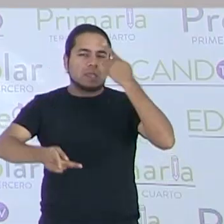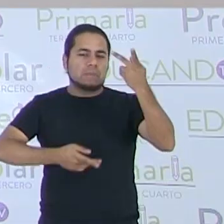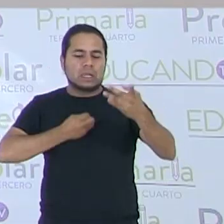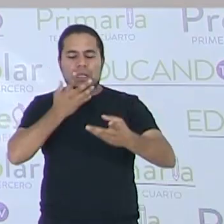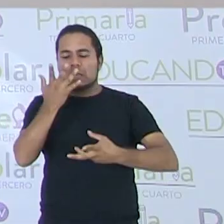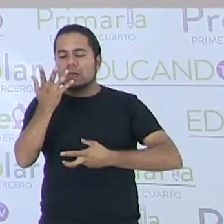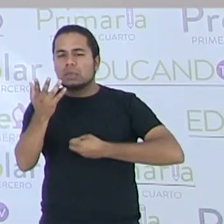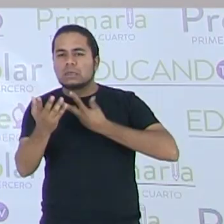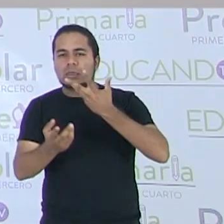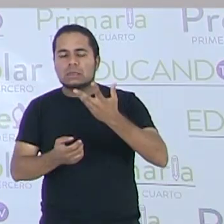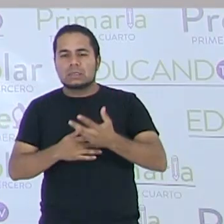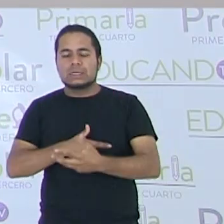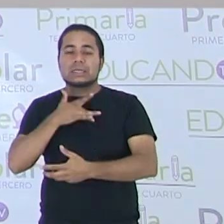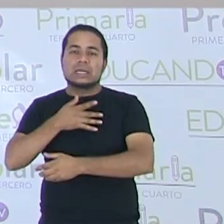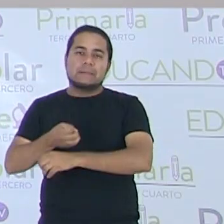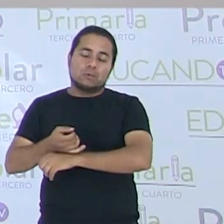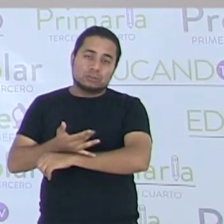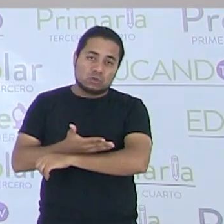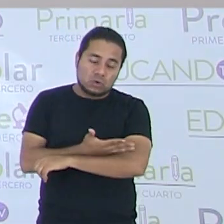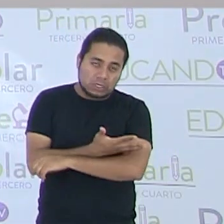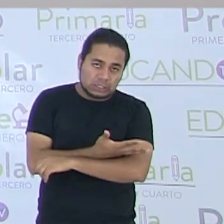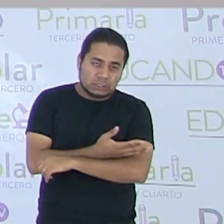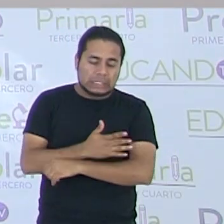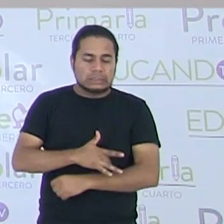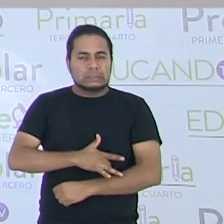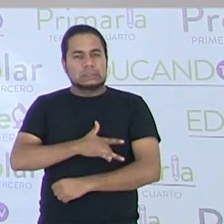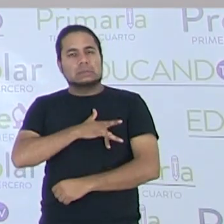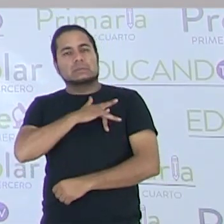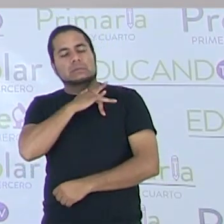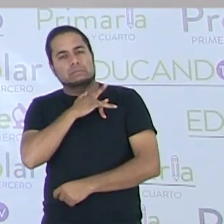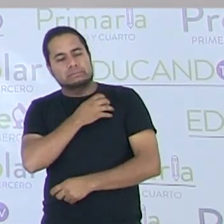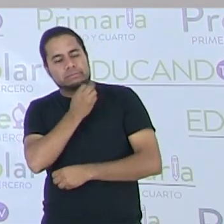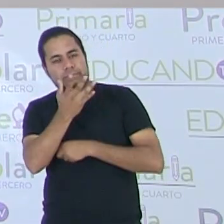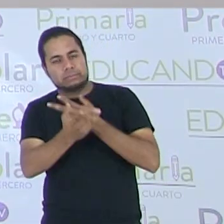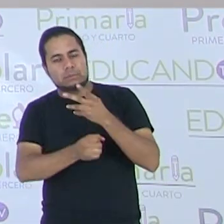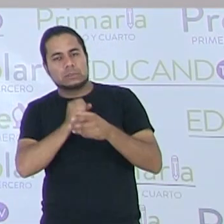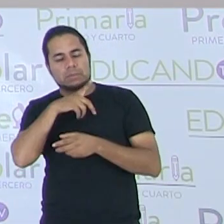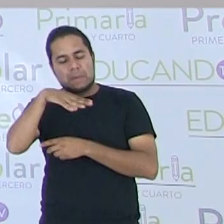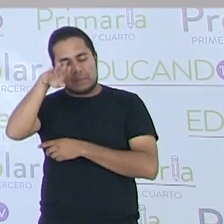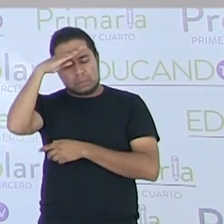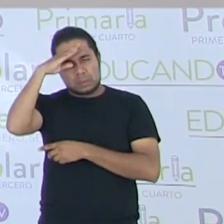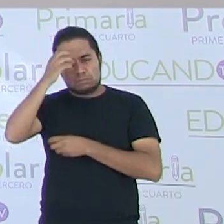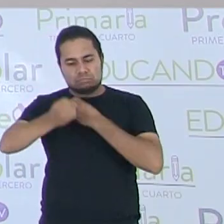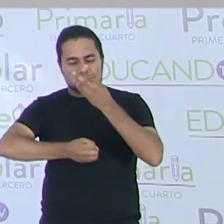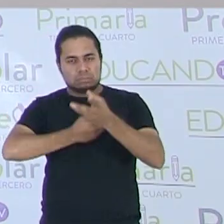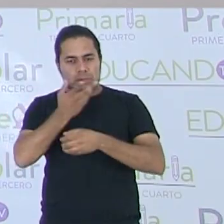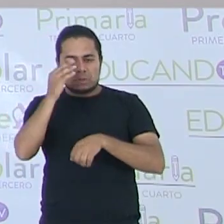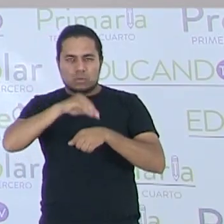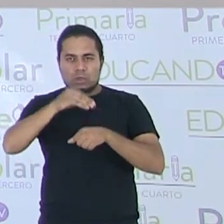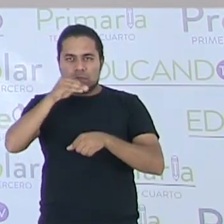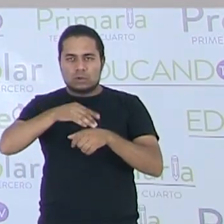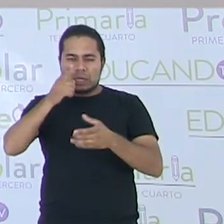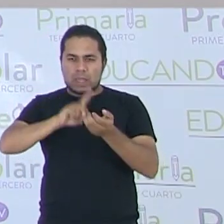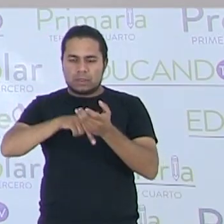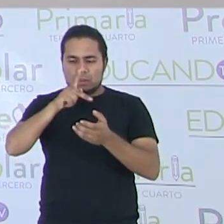expresan emociones, sentimientos y pensamientos. Eso es lo que